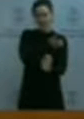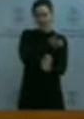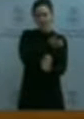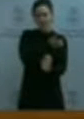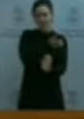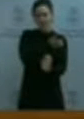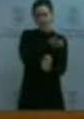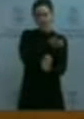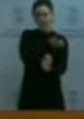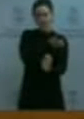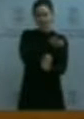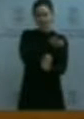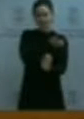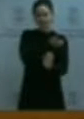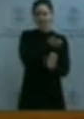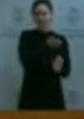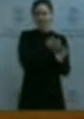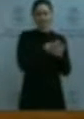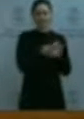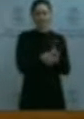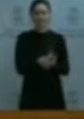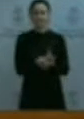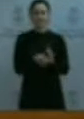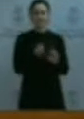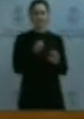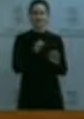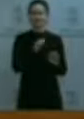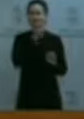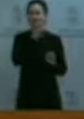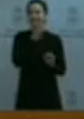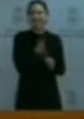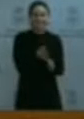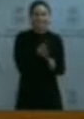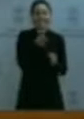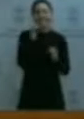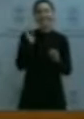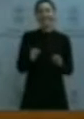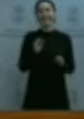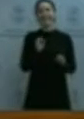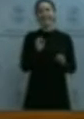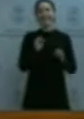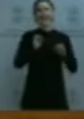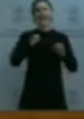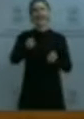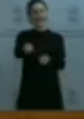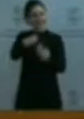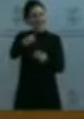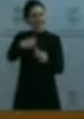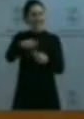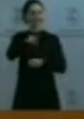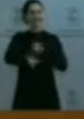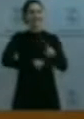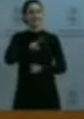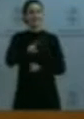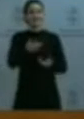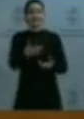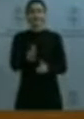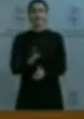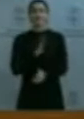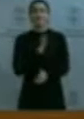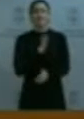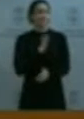nosotros nos reunimos con los afectados. Ellos nos comunicaron sus preocupaciones y nos pidieron que, por favor, hiciéramos una proposición no de ley. Con quien